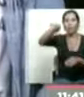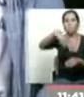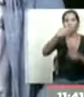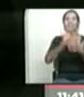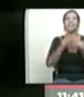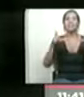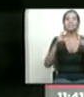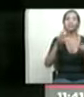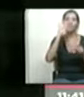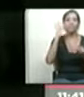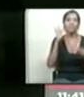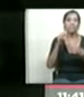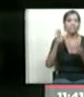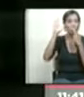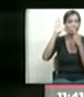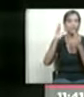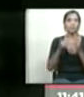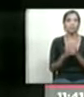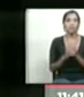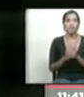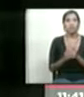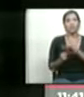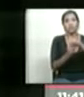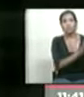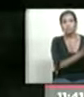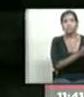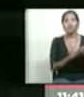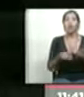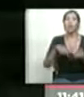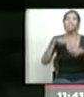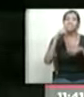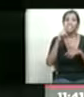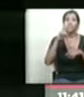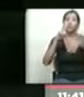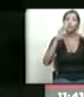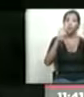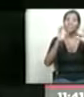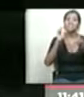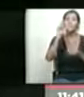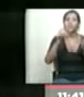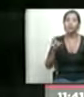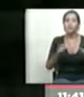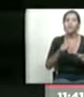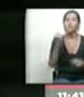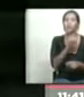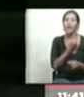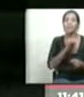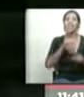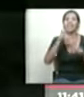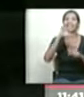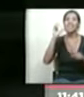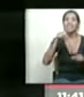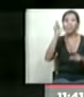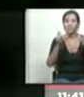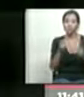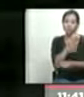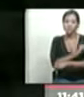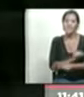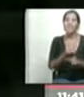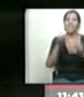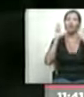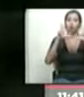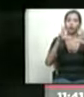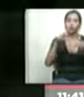de los nazis. En Sri Lanka, al menos 290 personas fueron asesinadas y 500 personas quedaron heridas en 8 atentados simultáneos